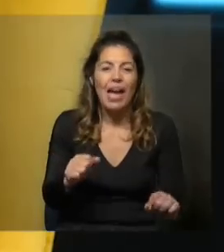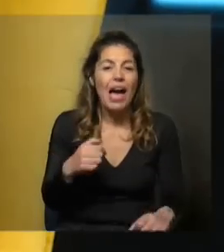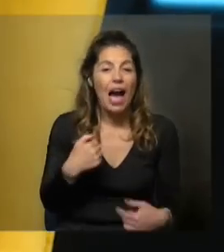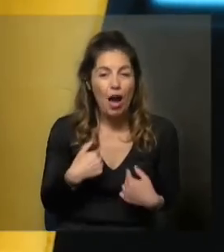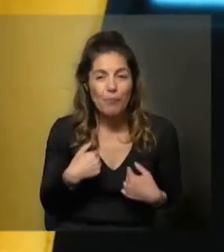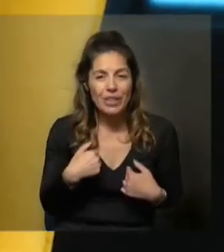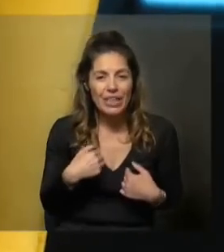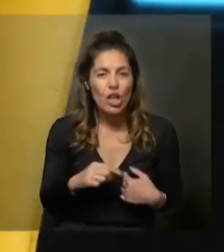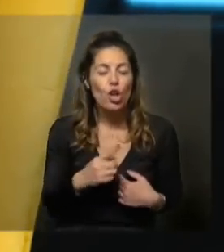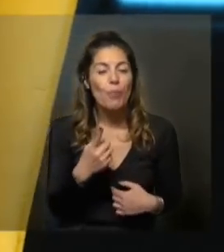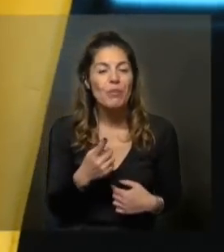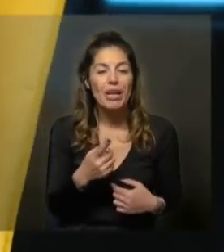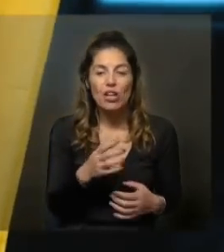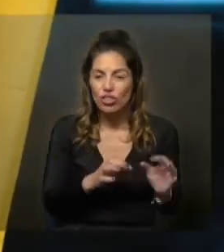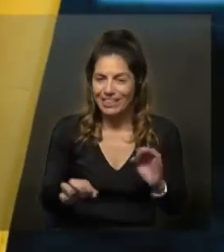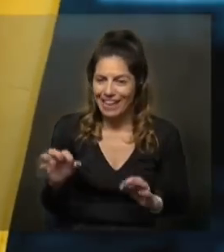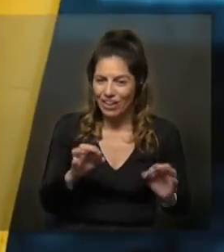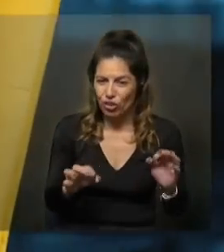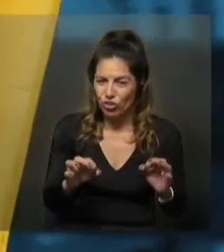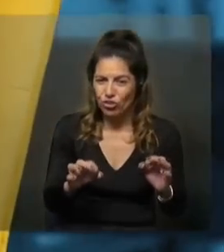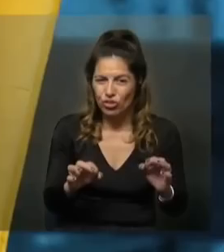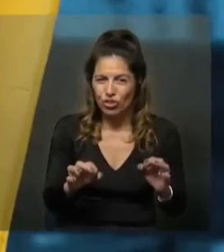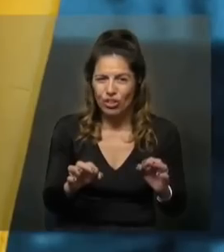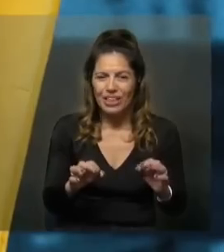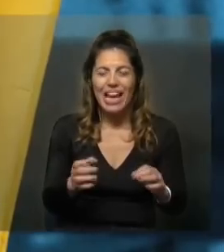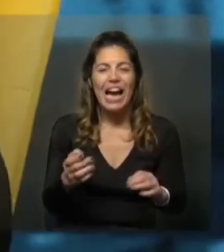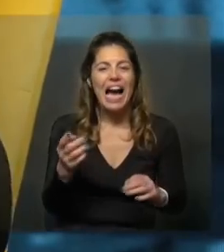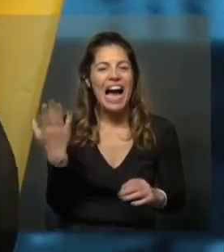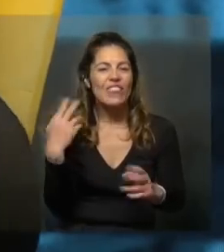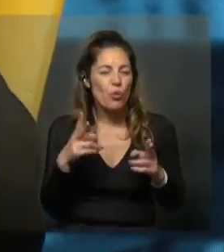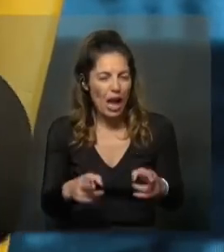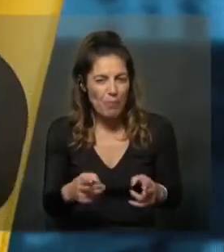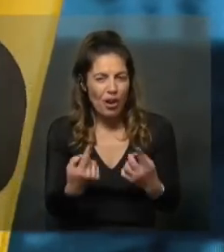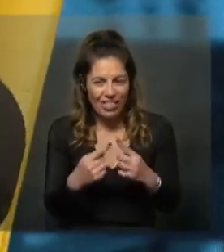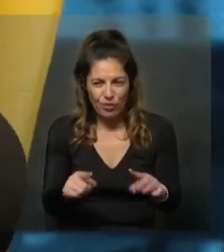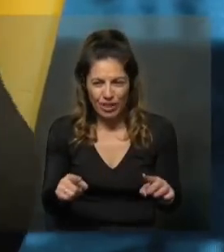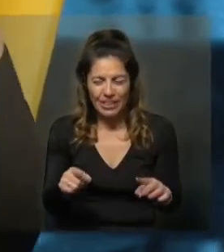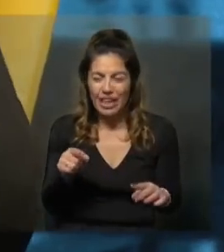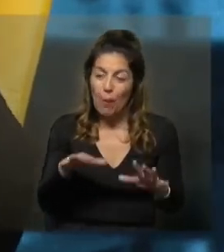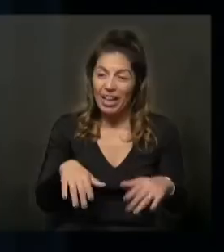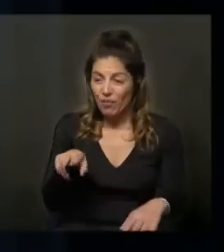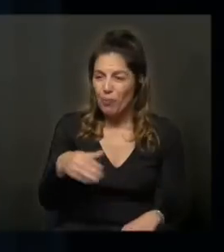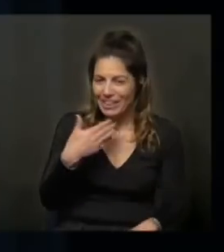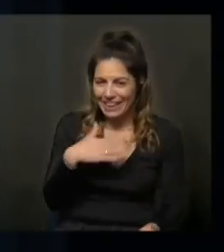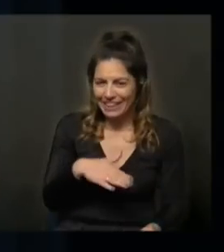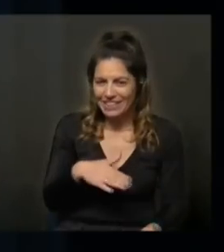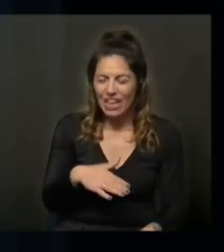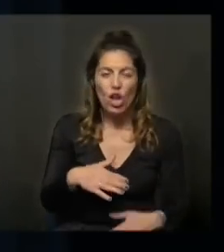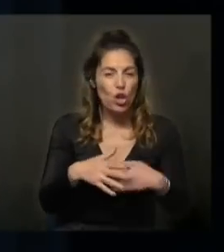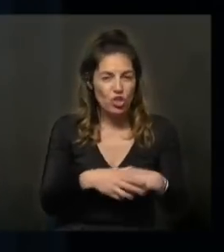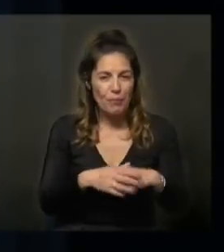en los primeros espectáculos cabe de otra época quizás me vas a entender los amigos